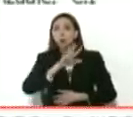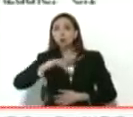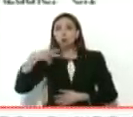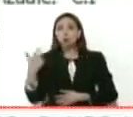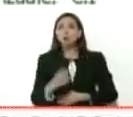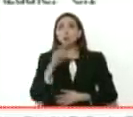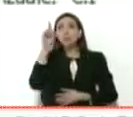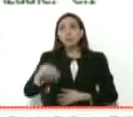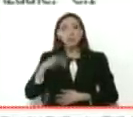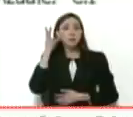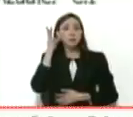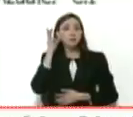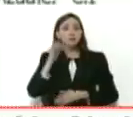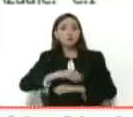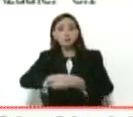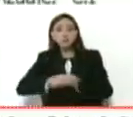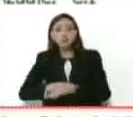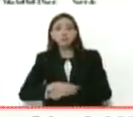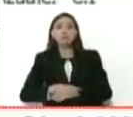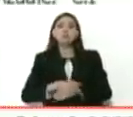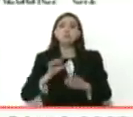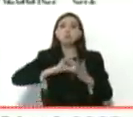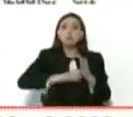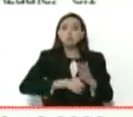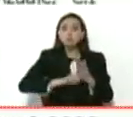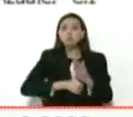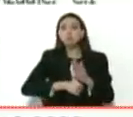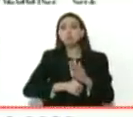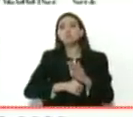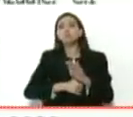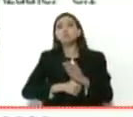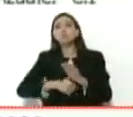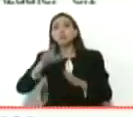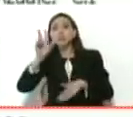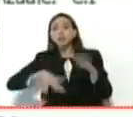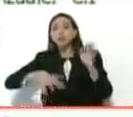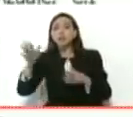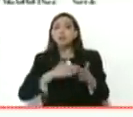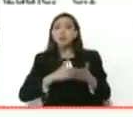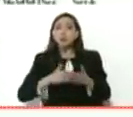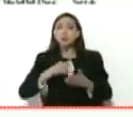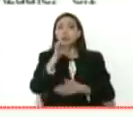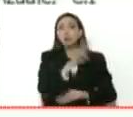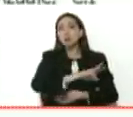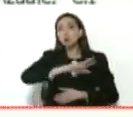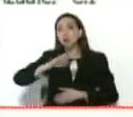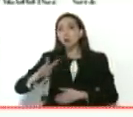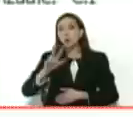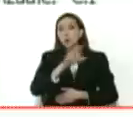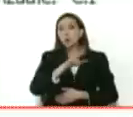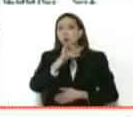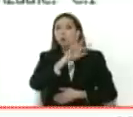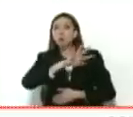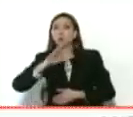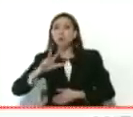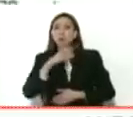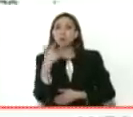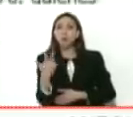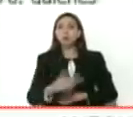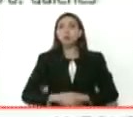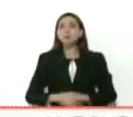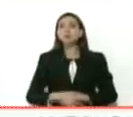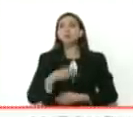ciudadana argenis torrealba cédula de identidad 15 millones 228 500 78 quienes